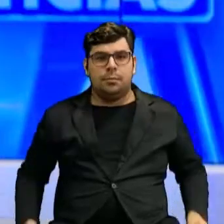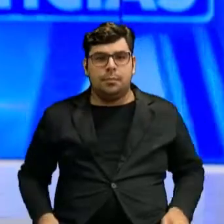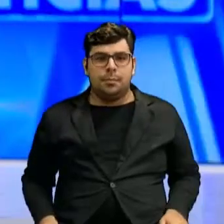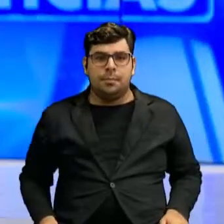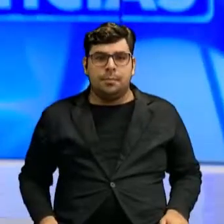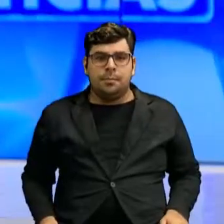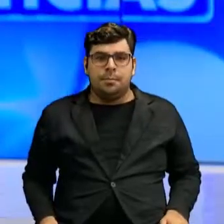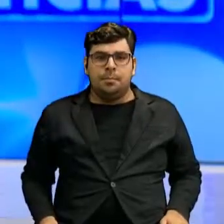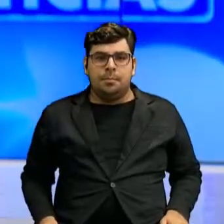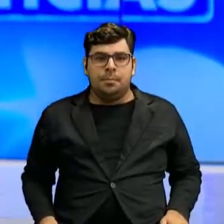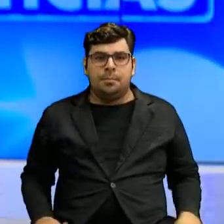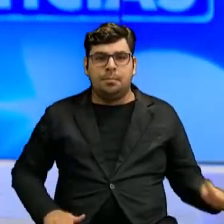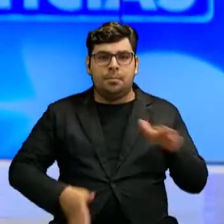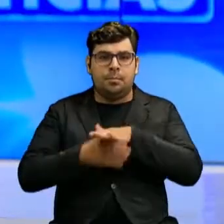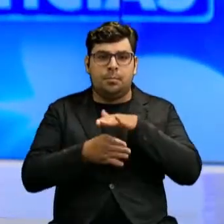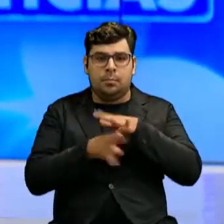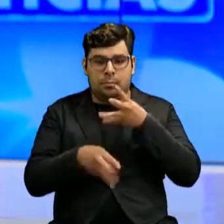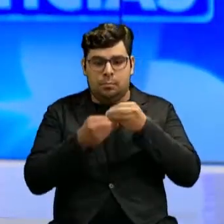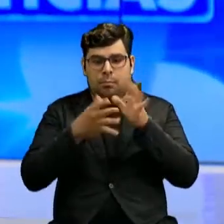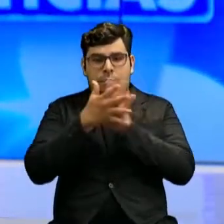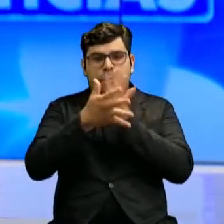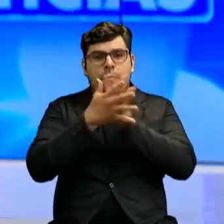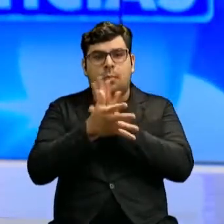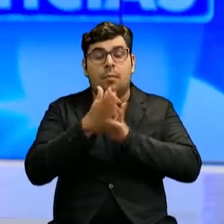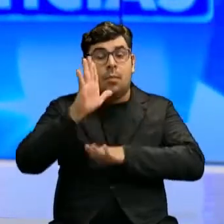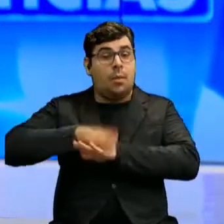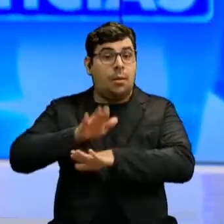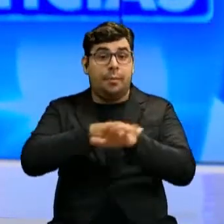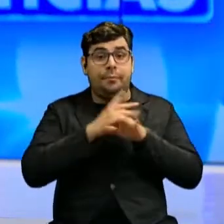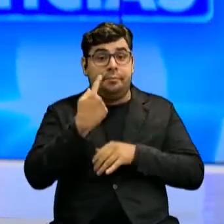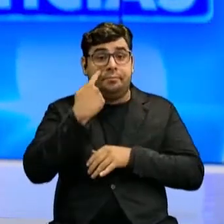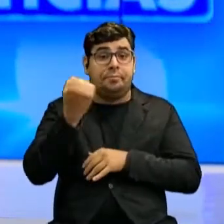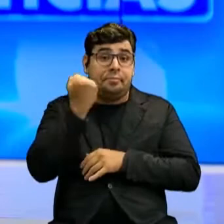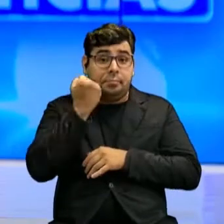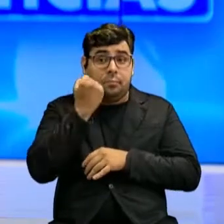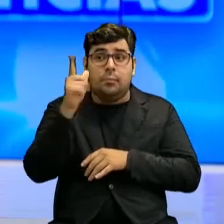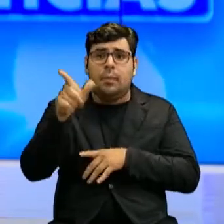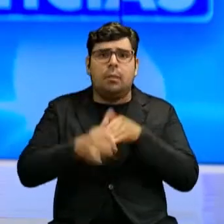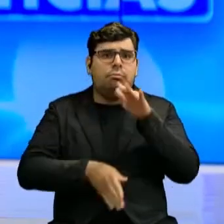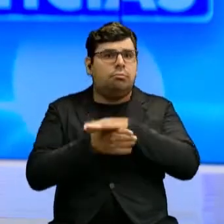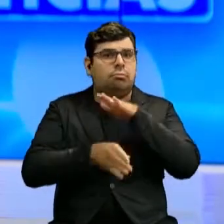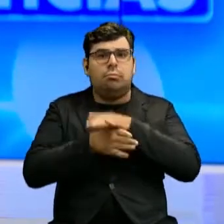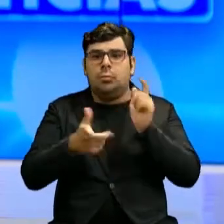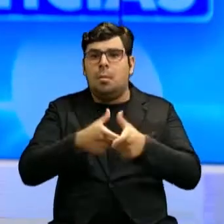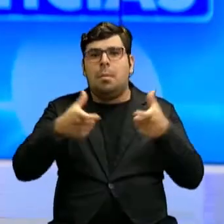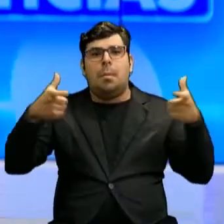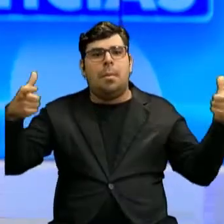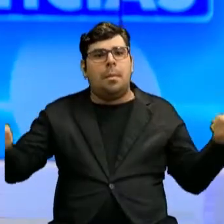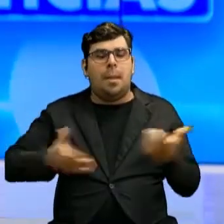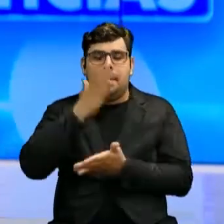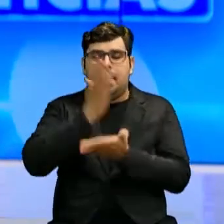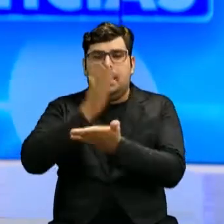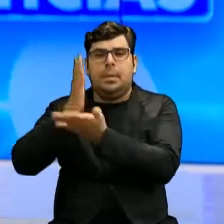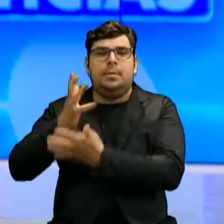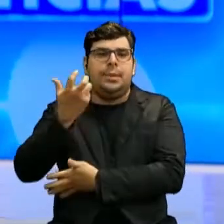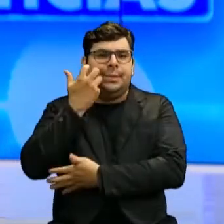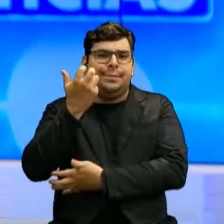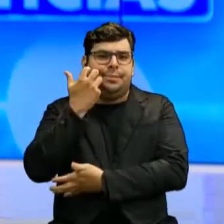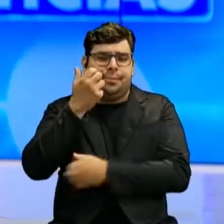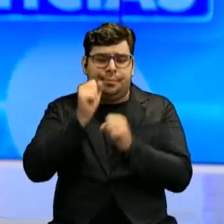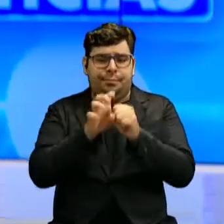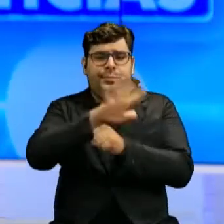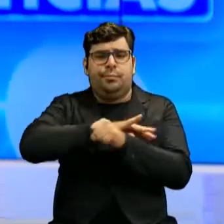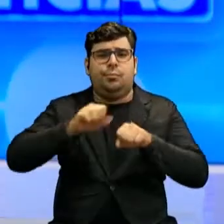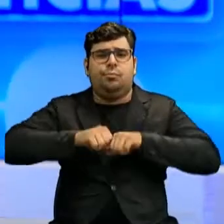Continuamos con más información en Oriente Noticias y mucha atención que en Barranca Bermeja siguen incrementándose los casos de COVID-19 y las camas disponibles